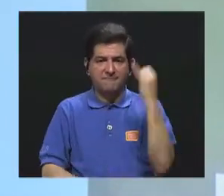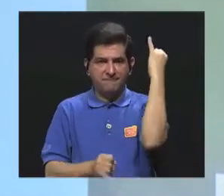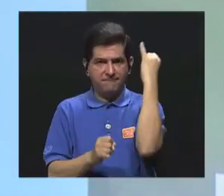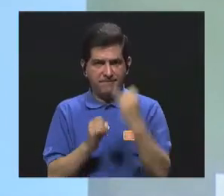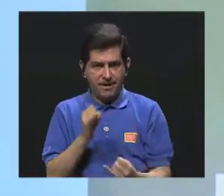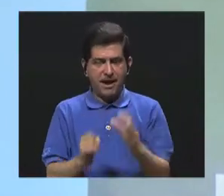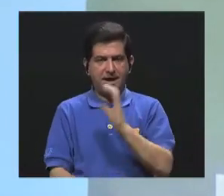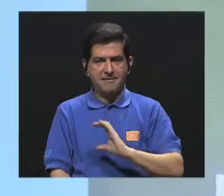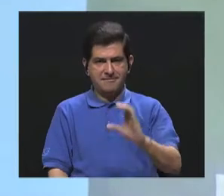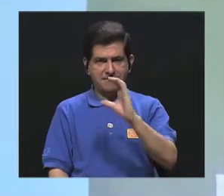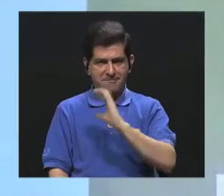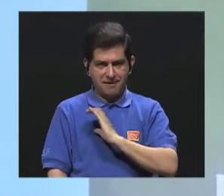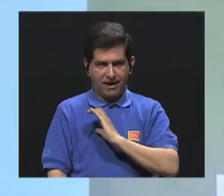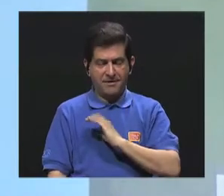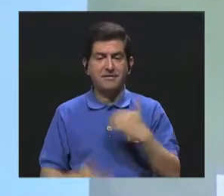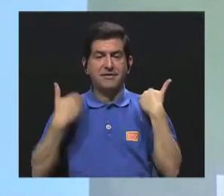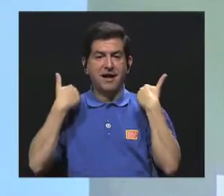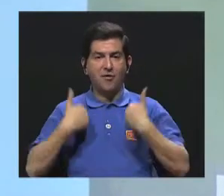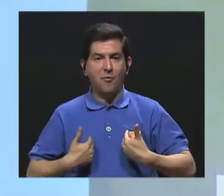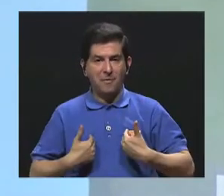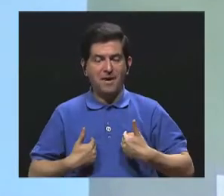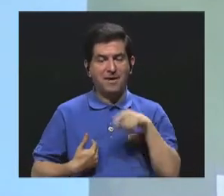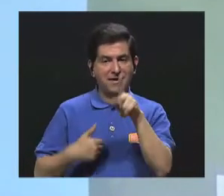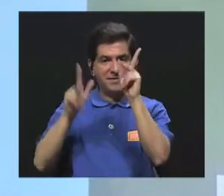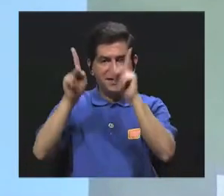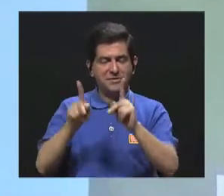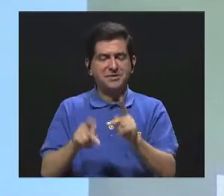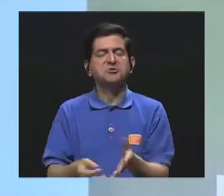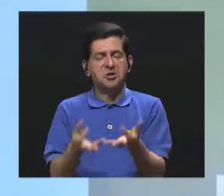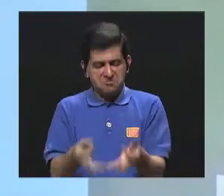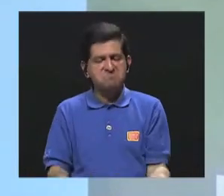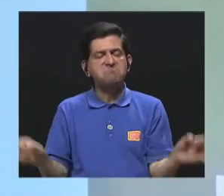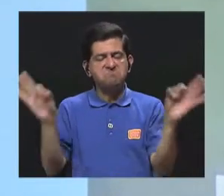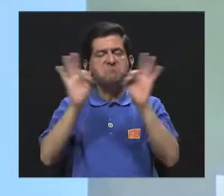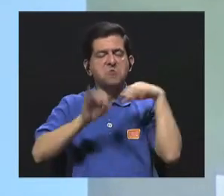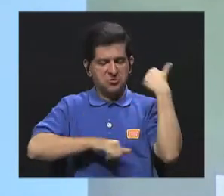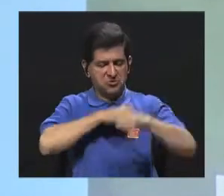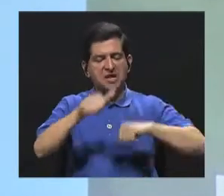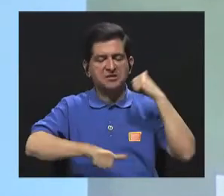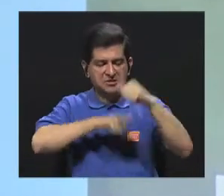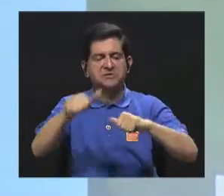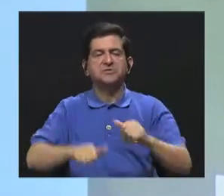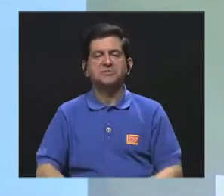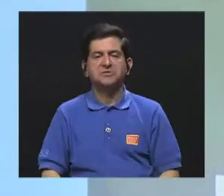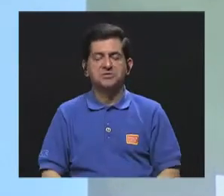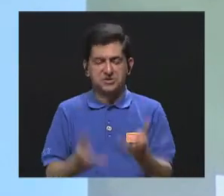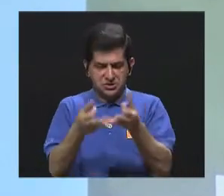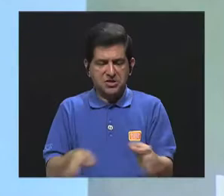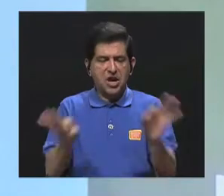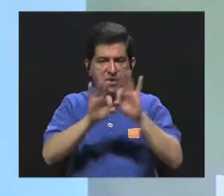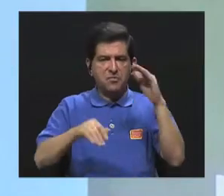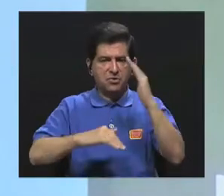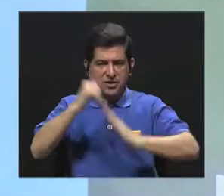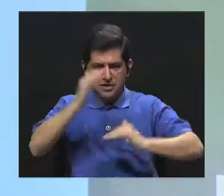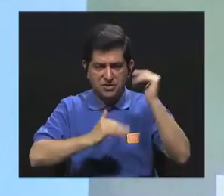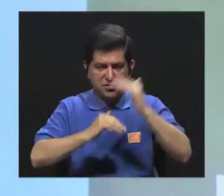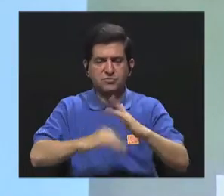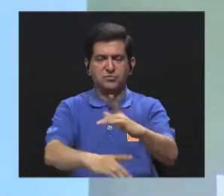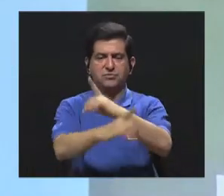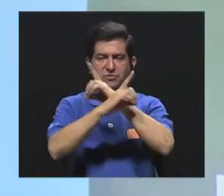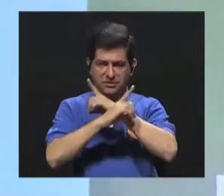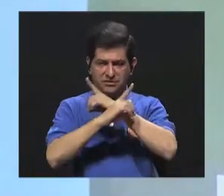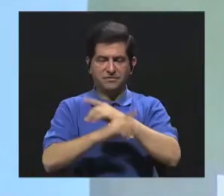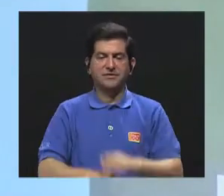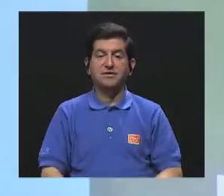la calidad que hay humana detrás de esa persona vale la pena lucharla y vale la pena construirla y defenderla. Y yo creo que eso es